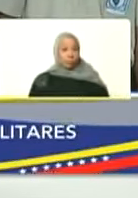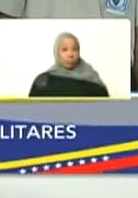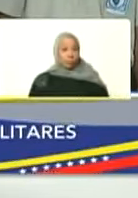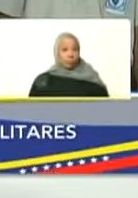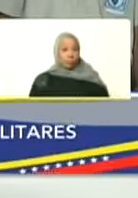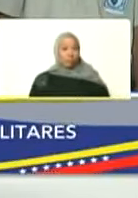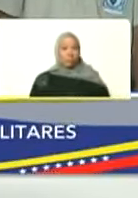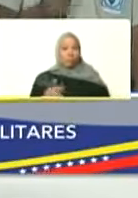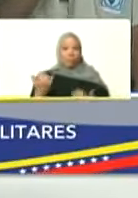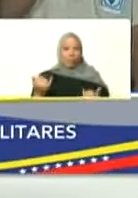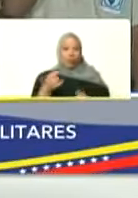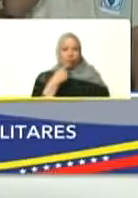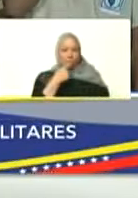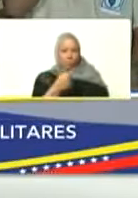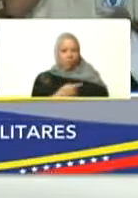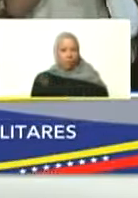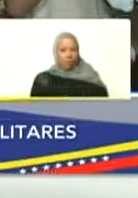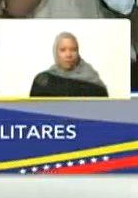Adelante.